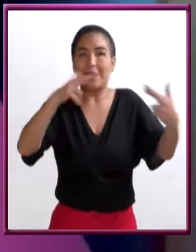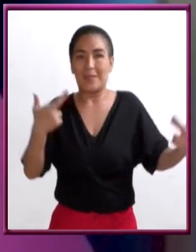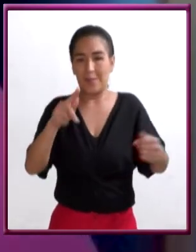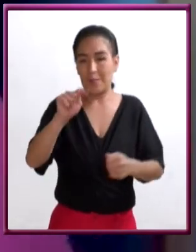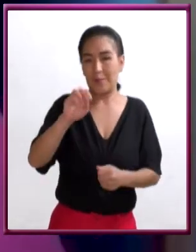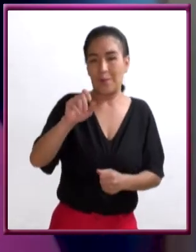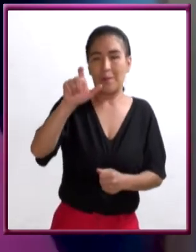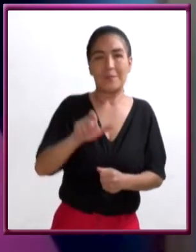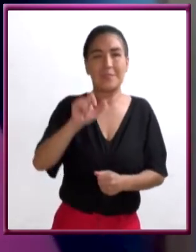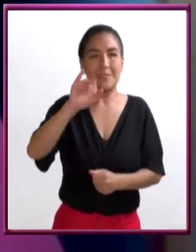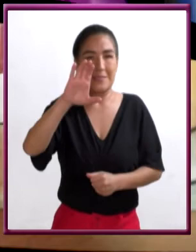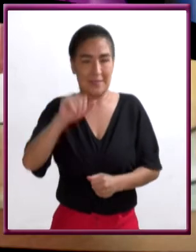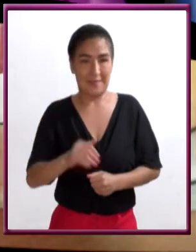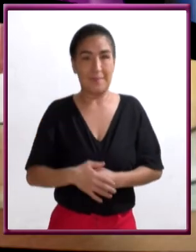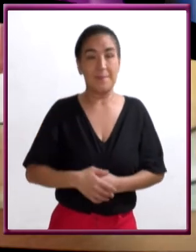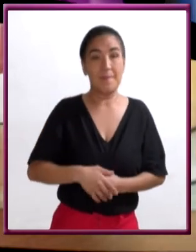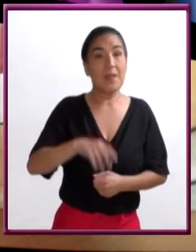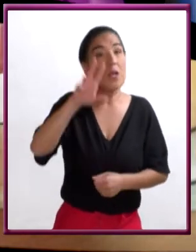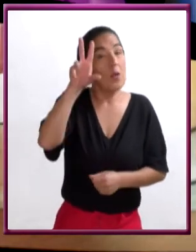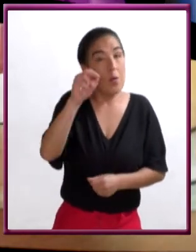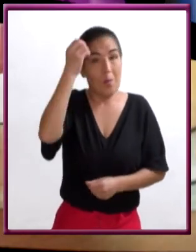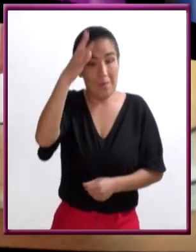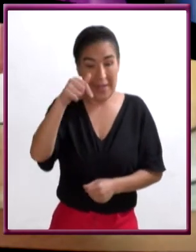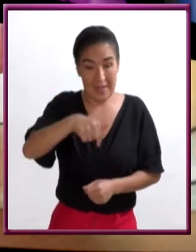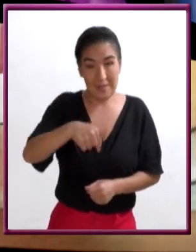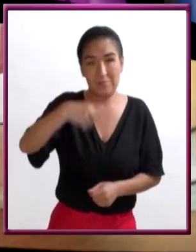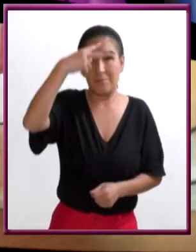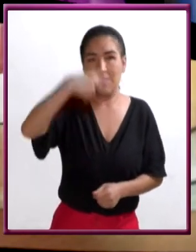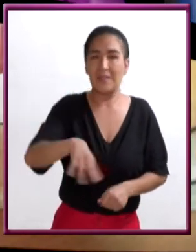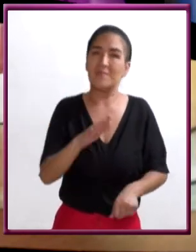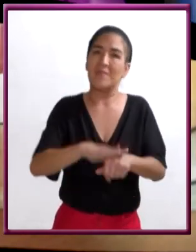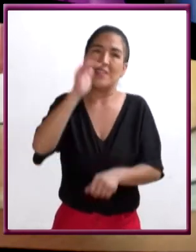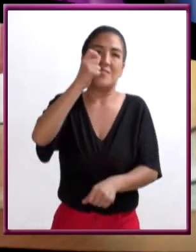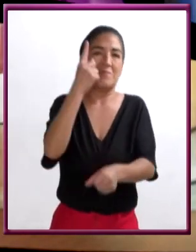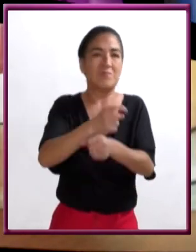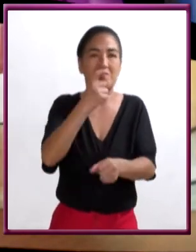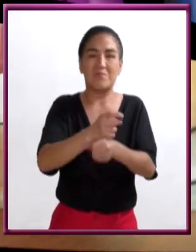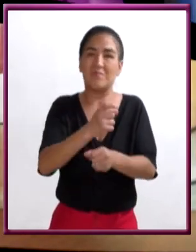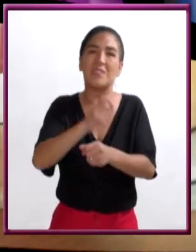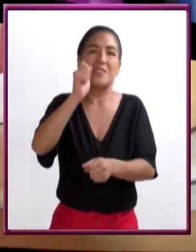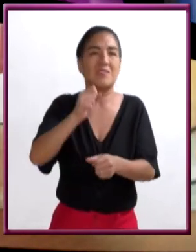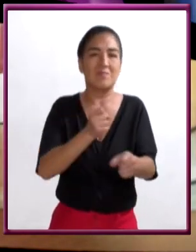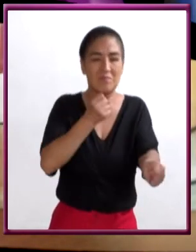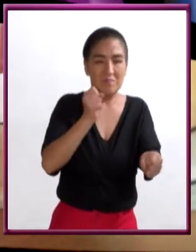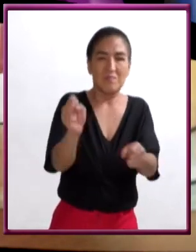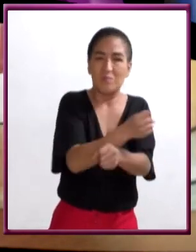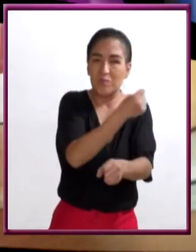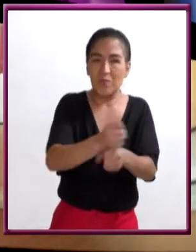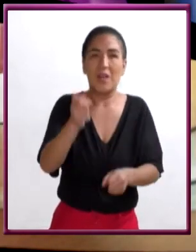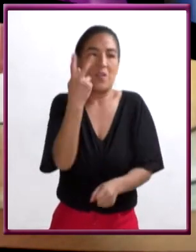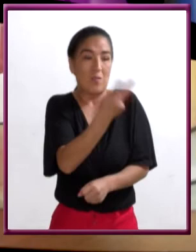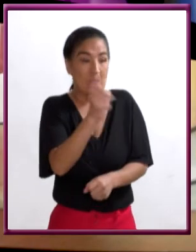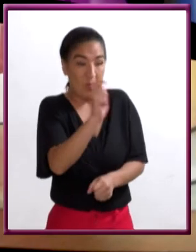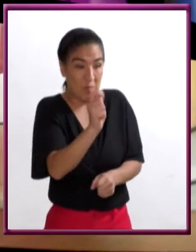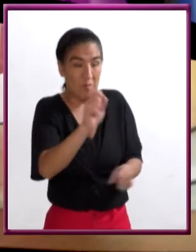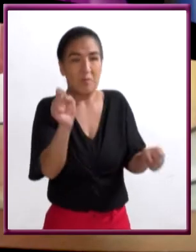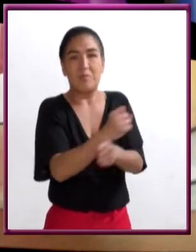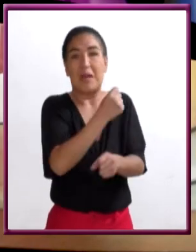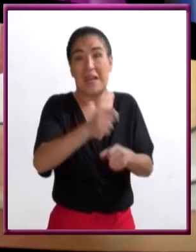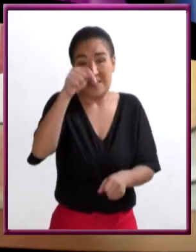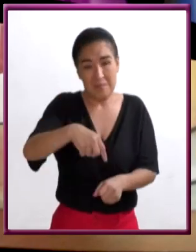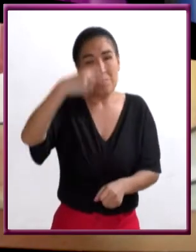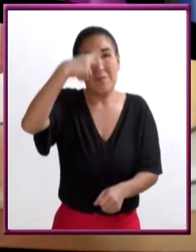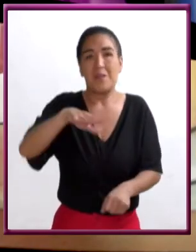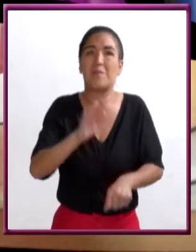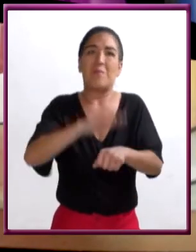tóxicas. No olvidemos que México es país número 1 en violencia en el noviazgo. Entonces,